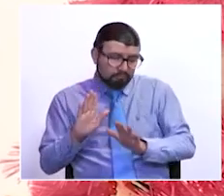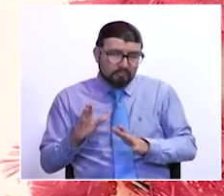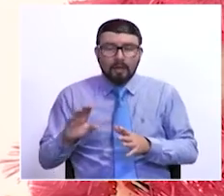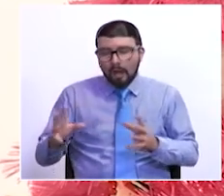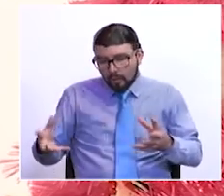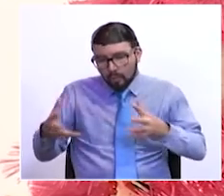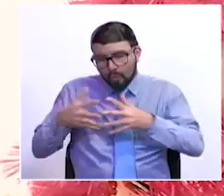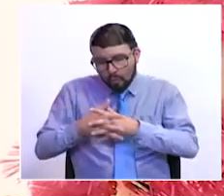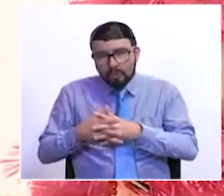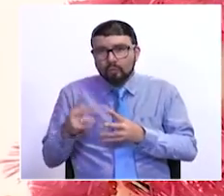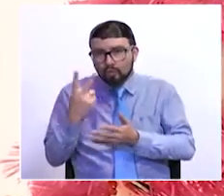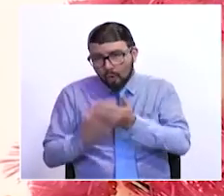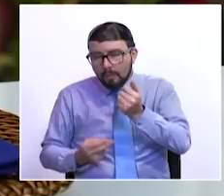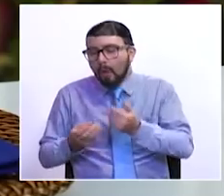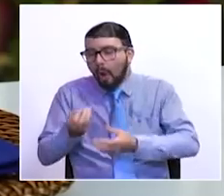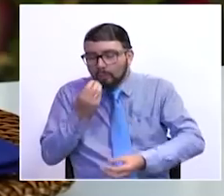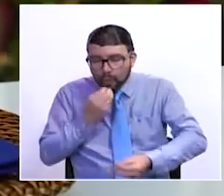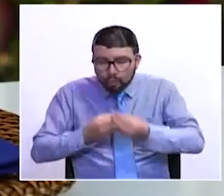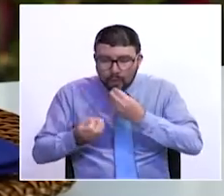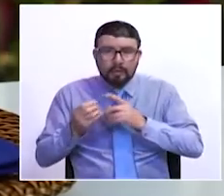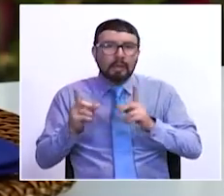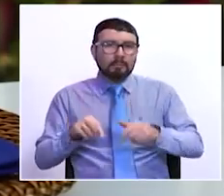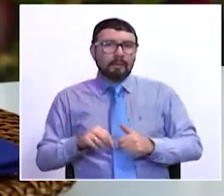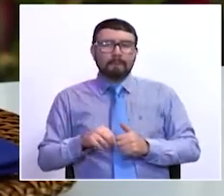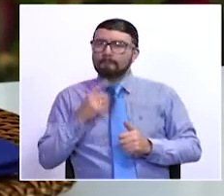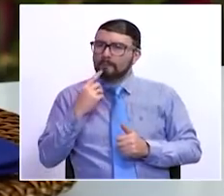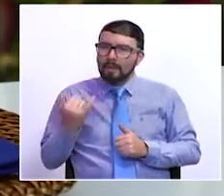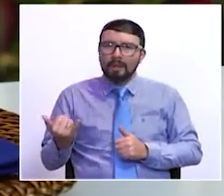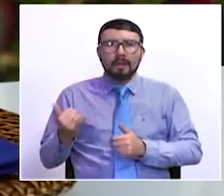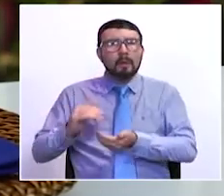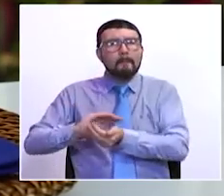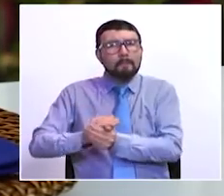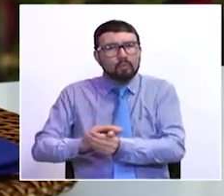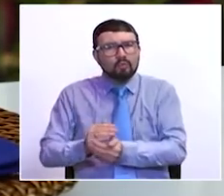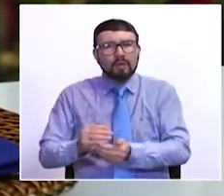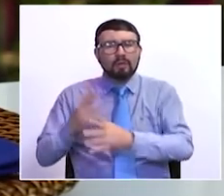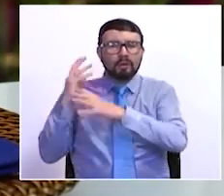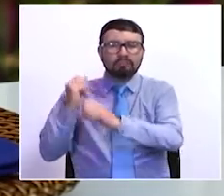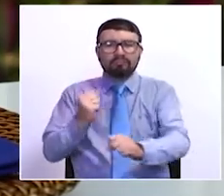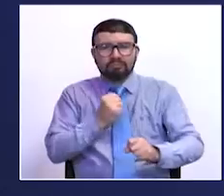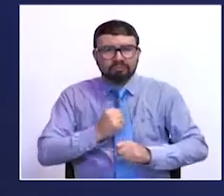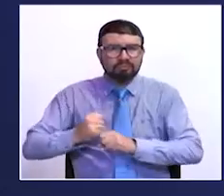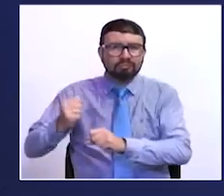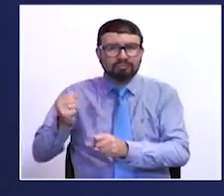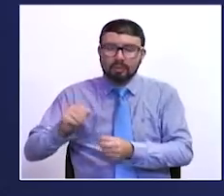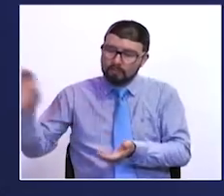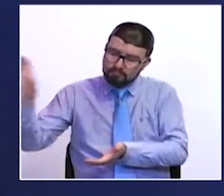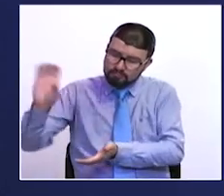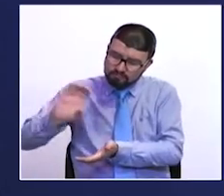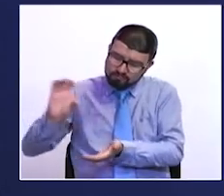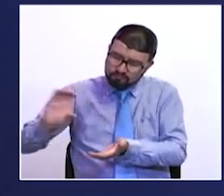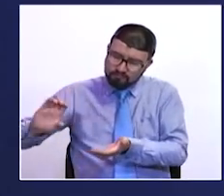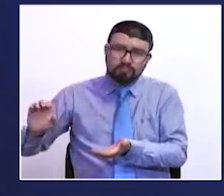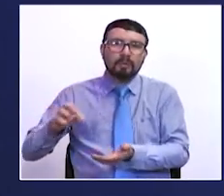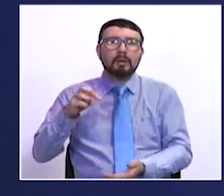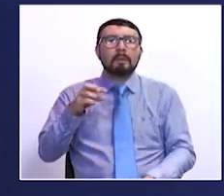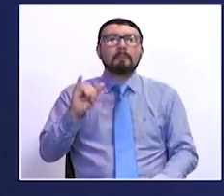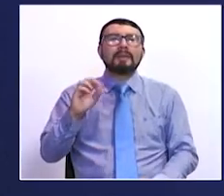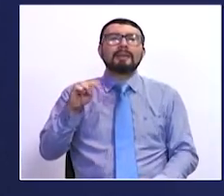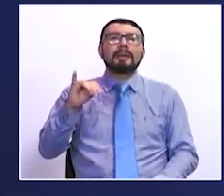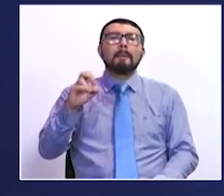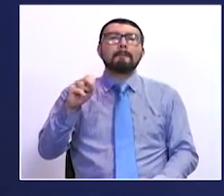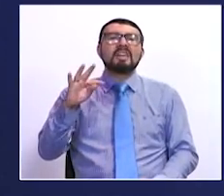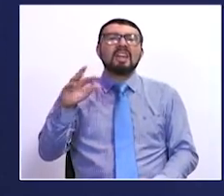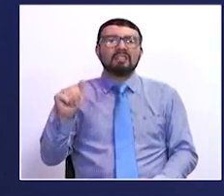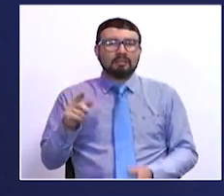natilla, utilizar también la pimienta, por favor, para tratar de que sea un antídoto. La cúrcuma, de la cual hemos hablado, en un